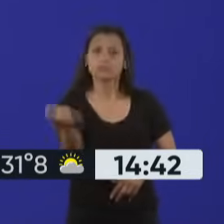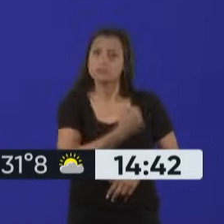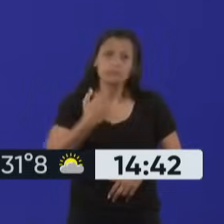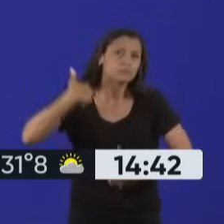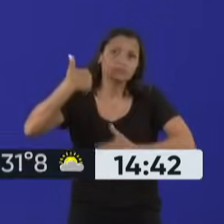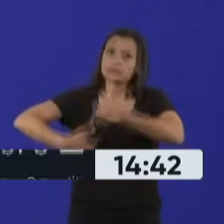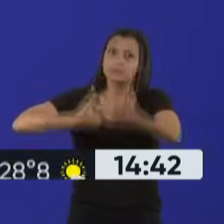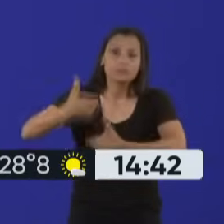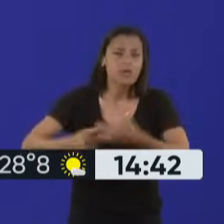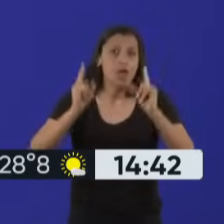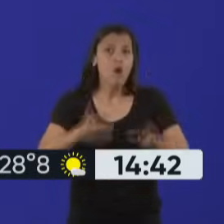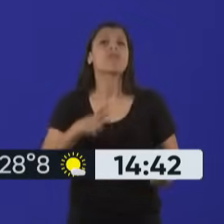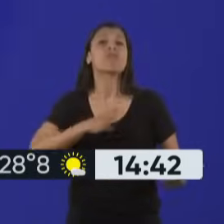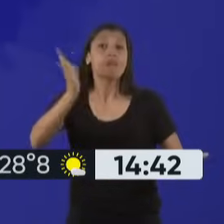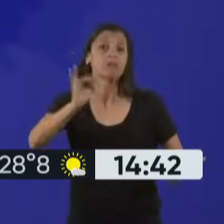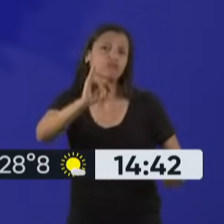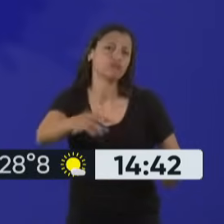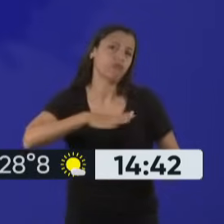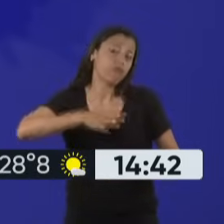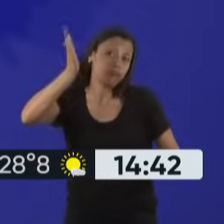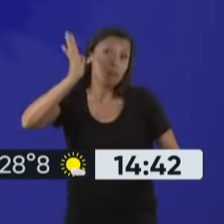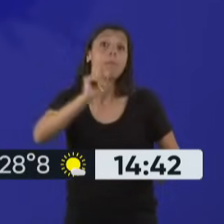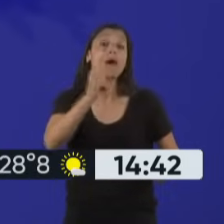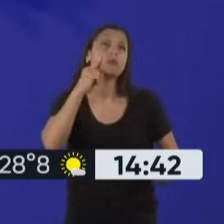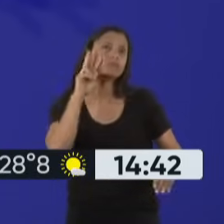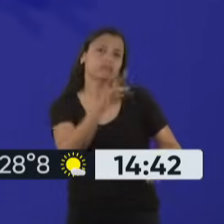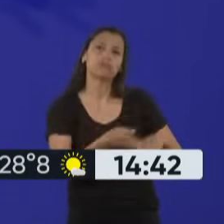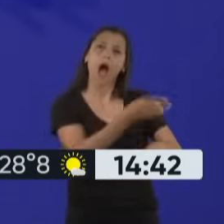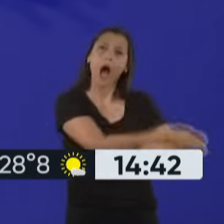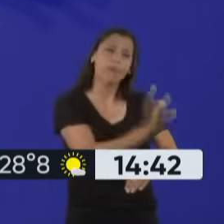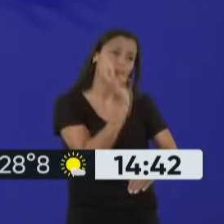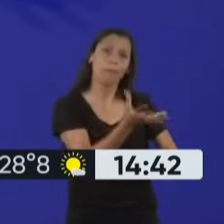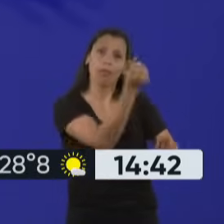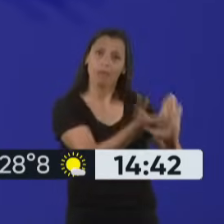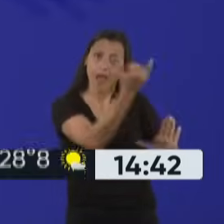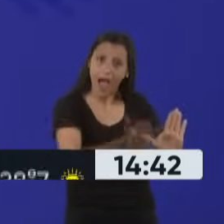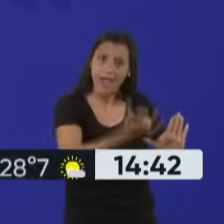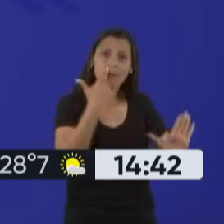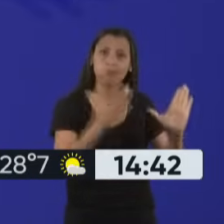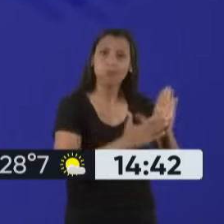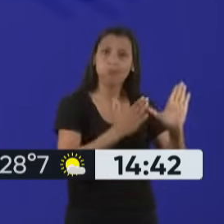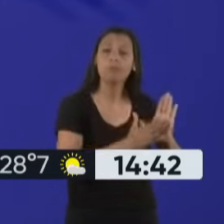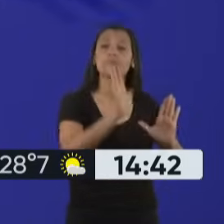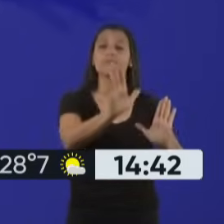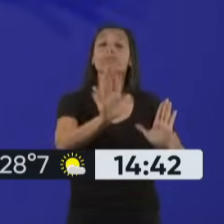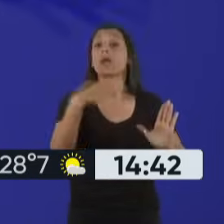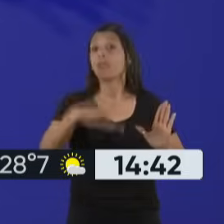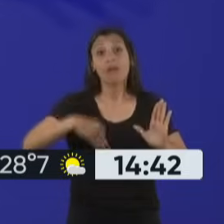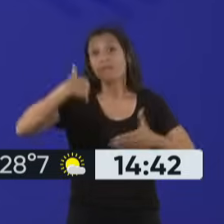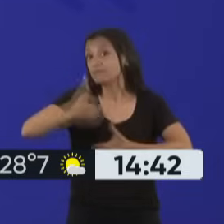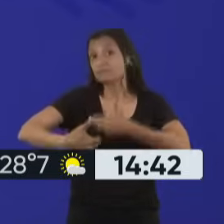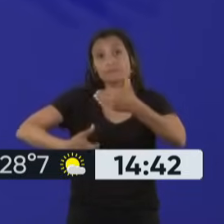¿Logramos? ¿Falta un montón? Sí, pero hemos logrado un montón. hay que hacer que valga la pena todo